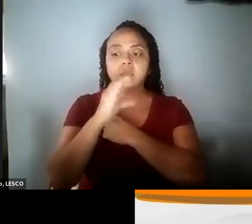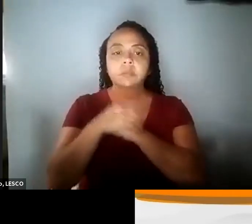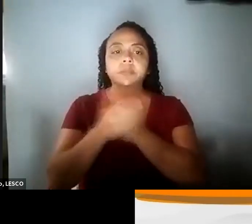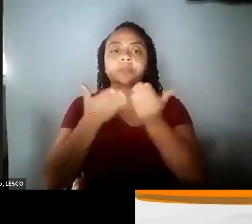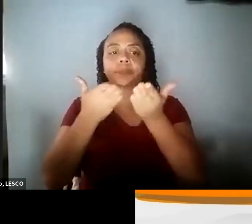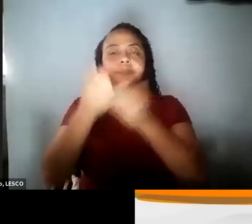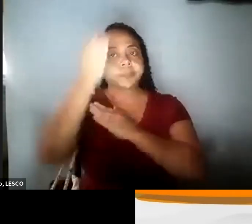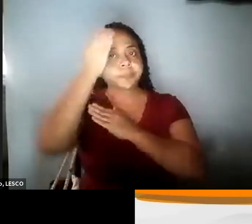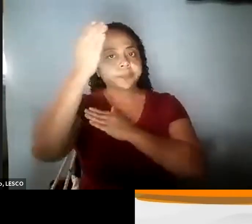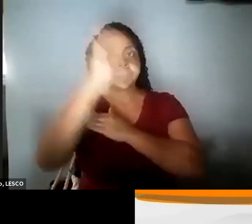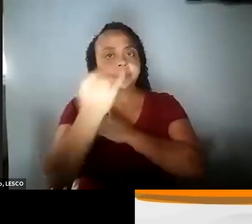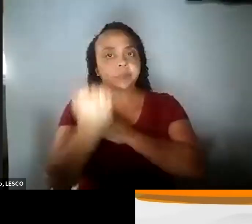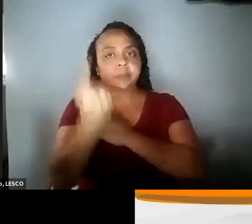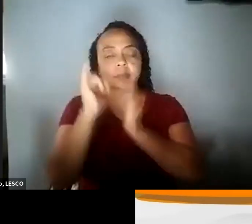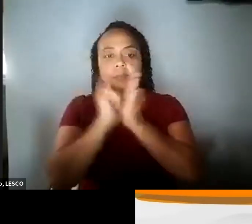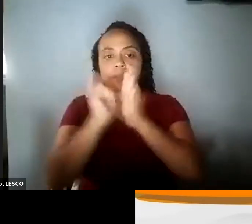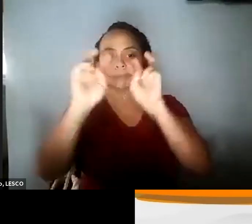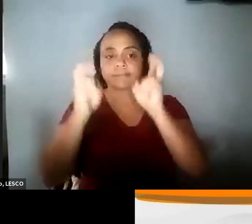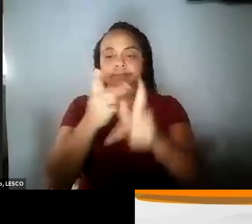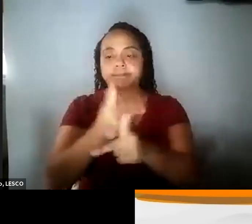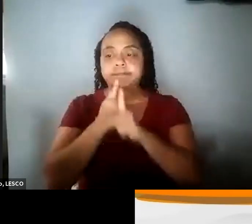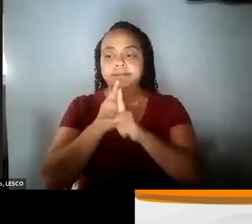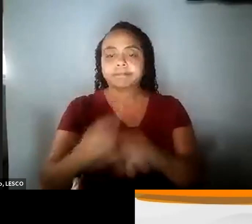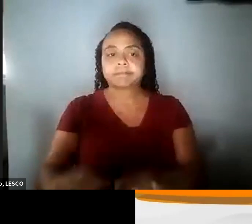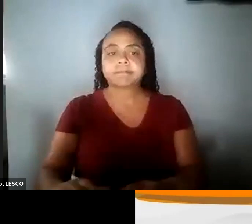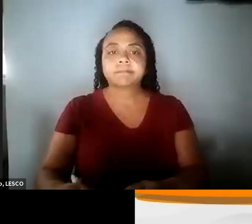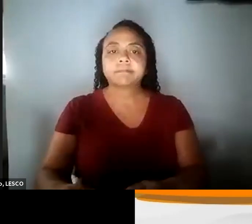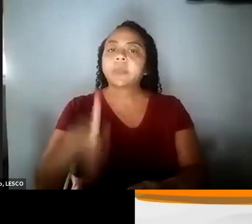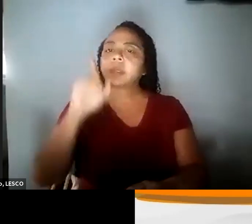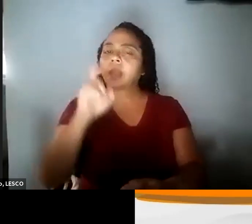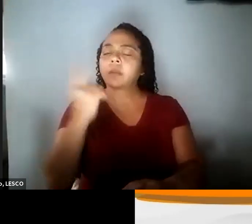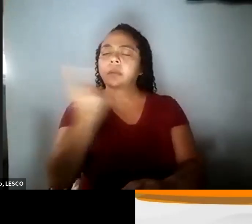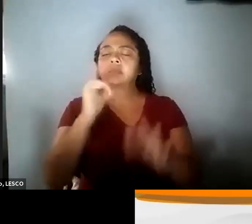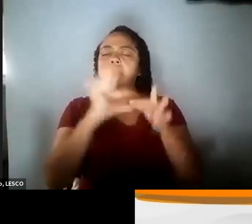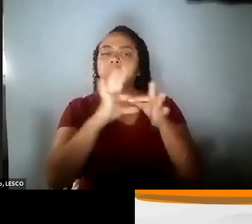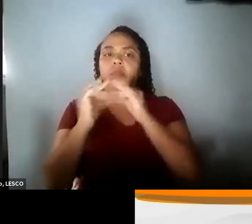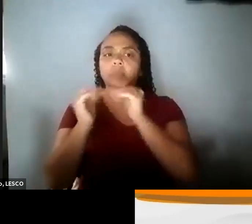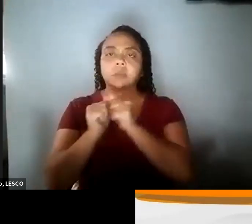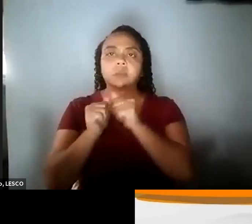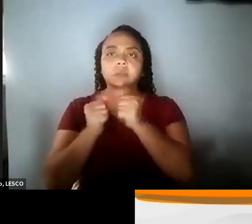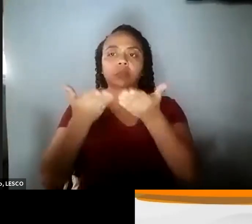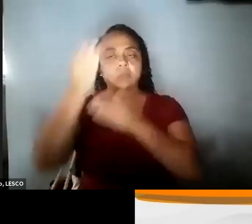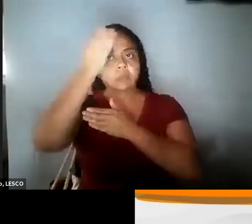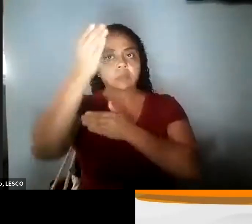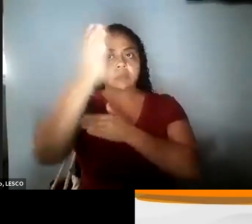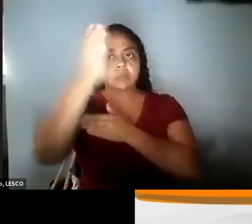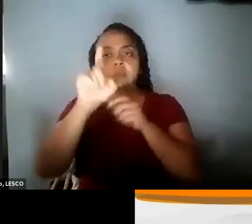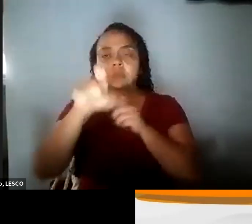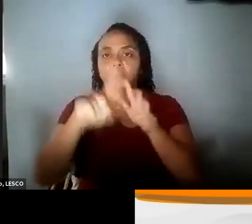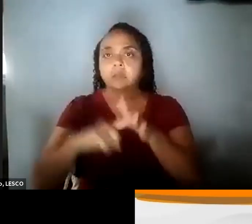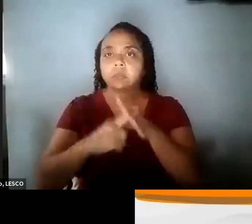y entiendo que este tema de prevención debe ir muy de la mano con las y migración de cultura y debe iniciar primero